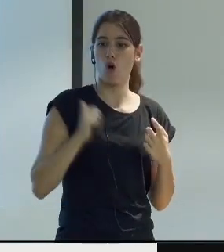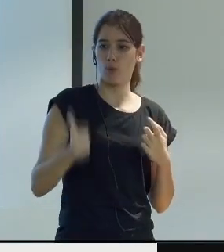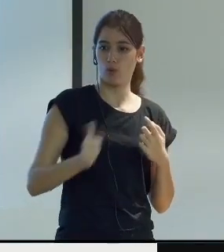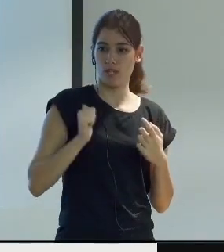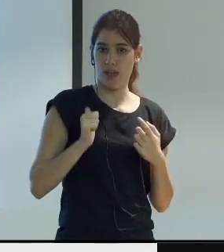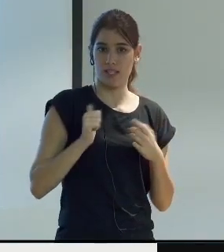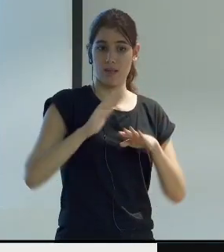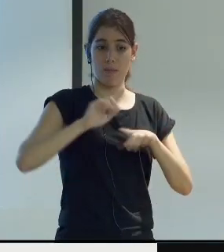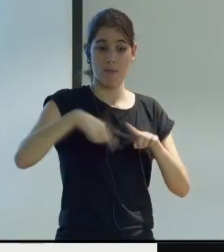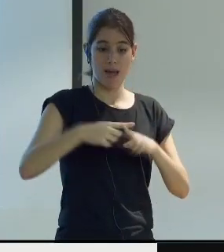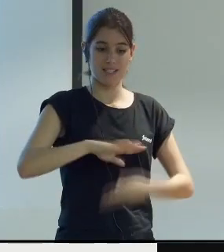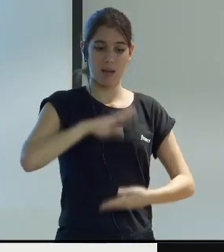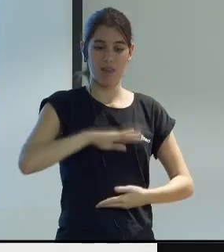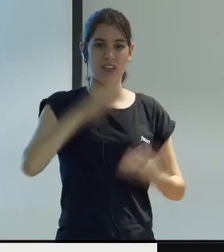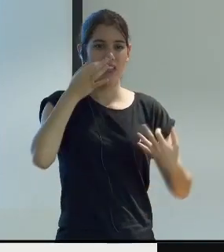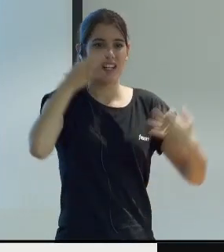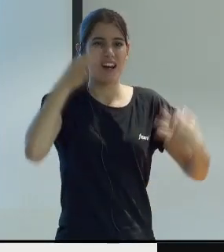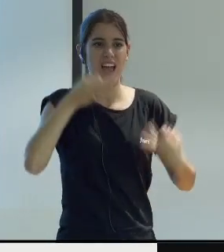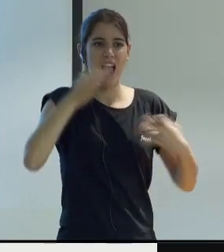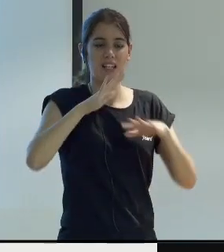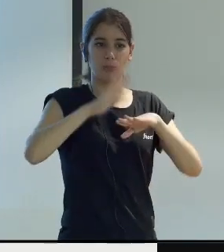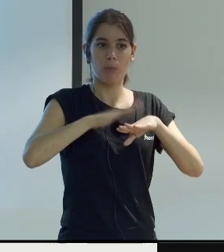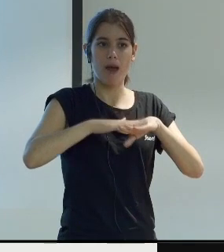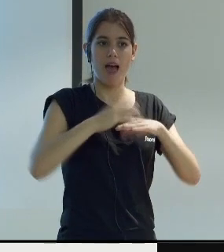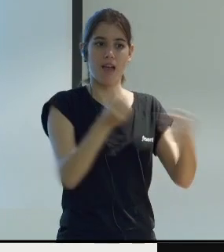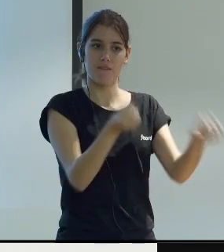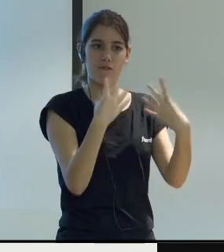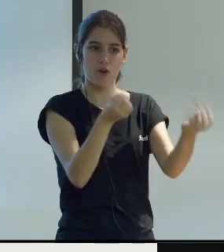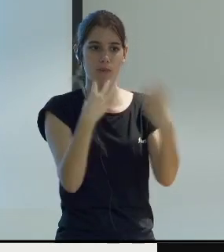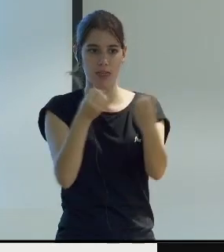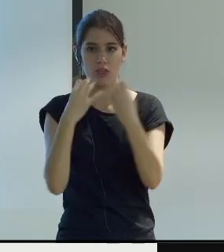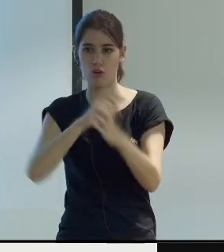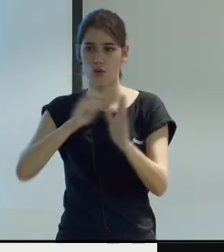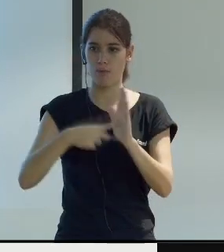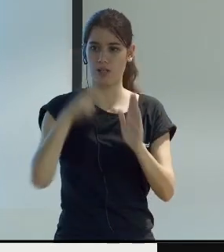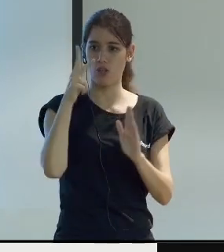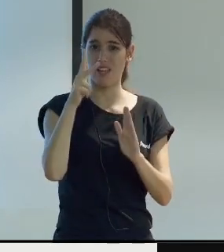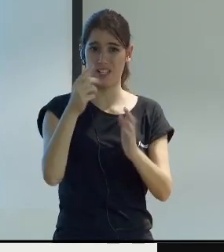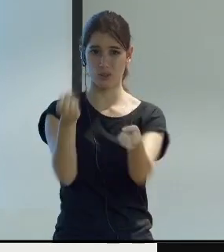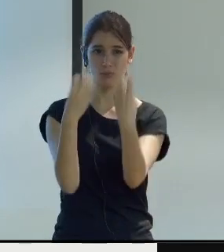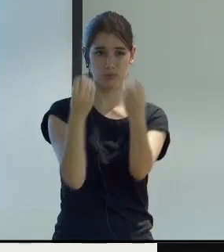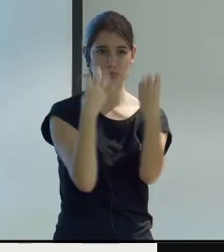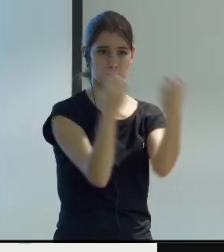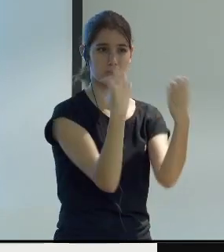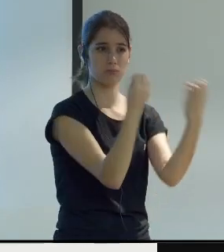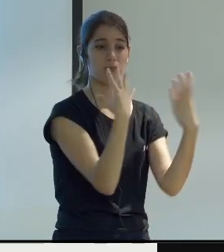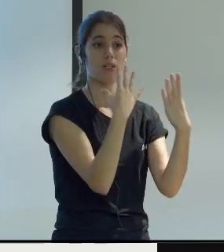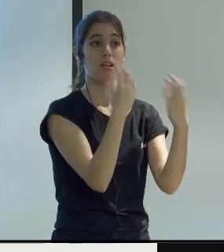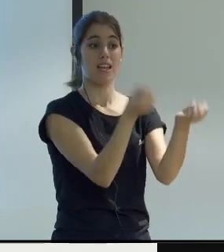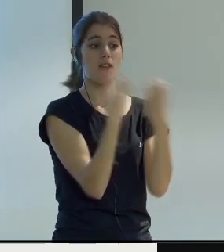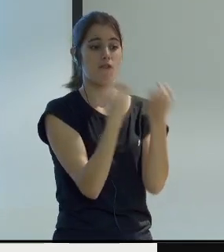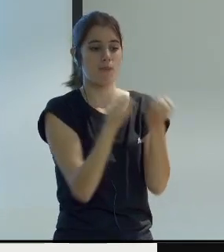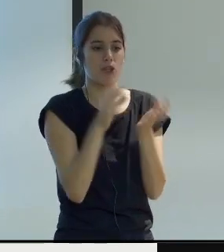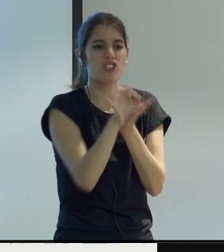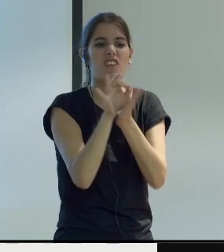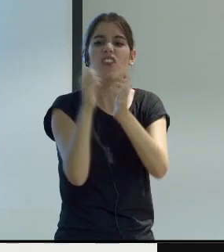y de capacidades reales para estar bien informados sobre nuestros derechos, informados sobre qué servicios